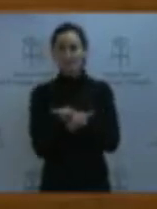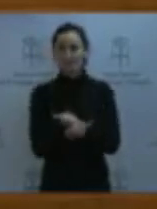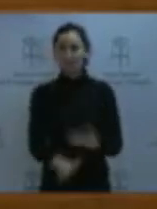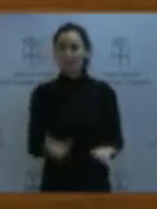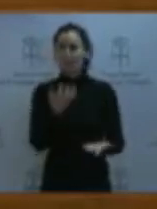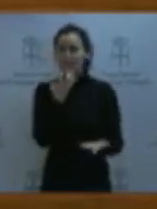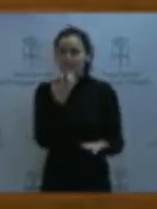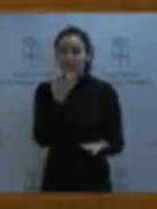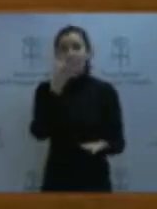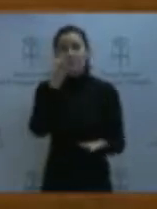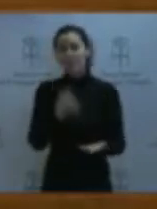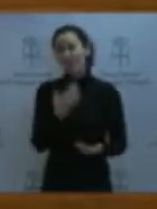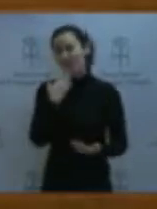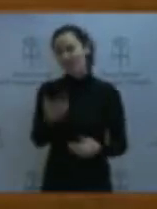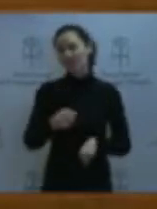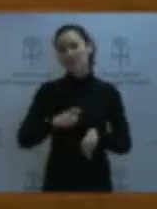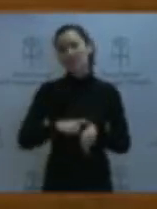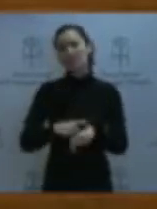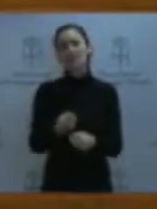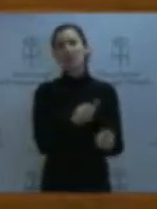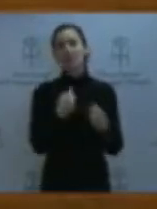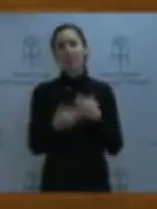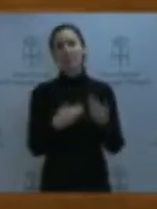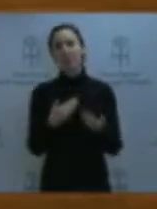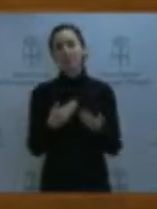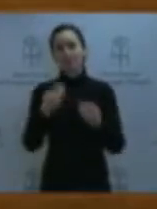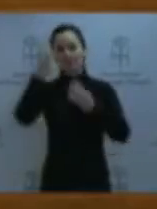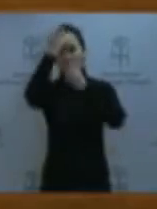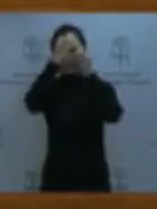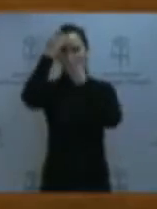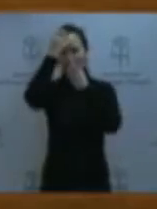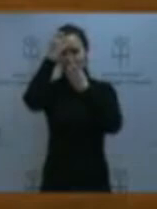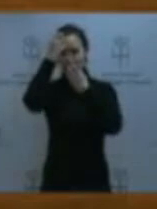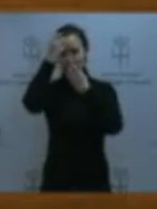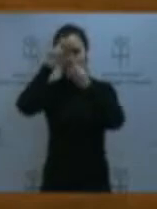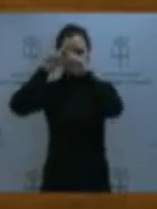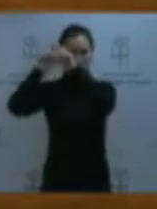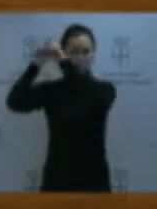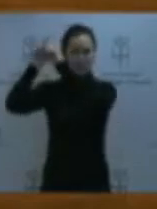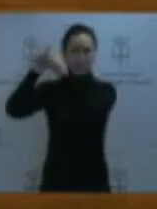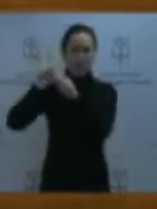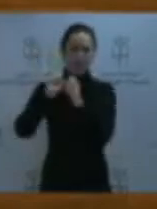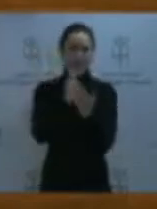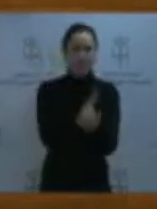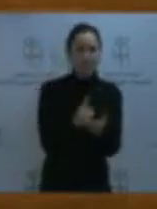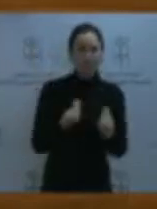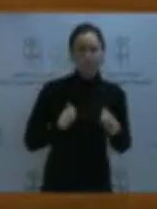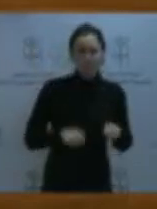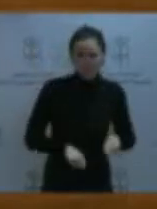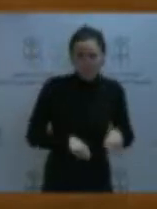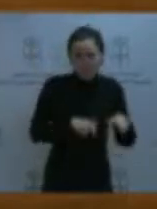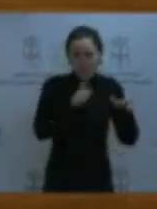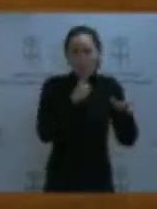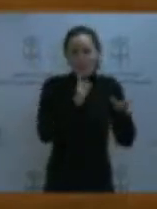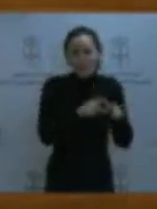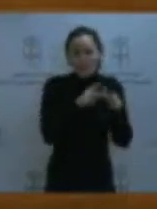necesitan tiempo, si de verdad necesitan pensar cómo hacemos frente al reto de la vivienda y cómo ampliamos el parque de vivienda